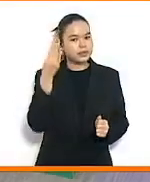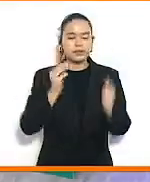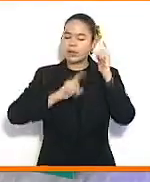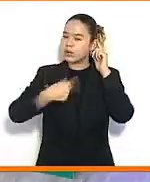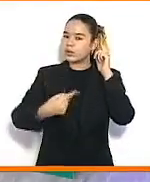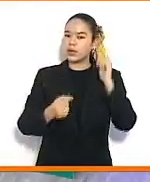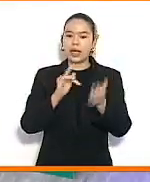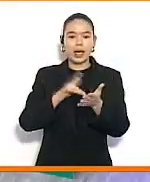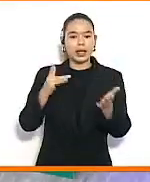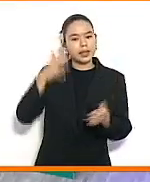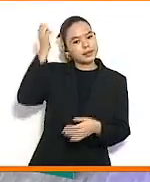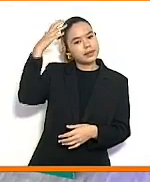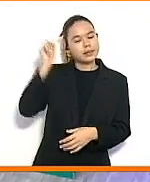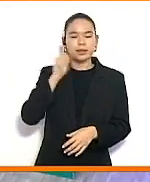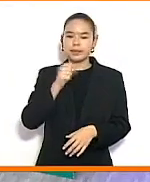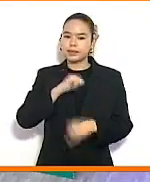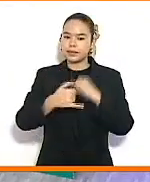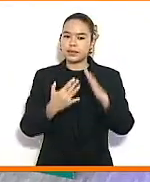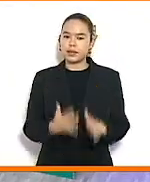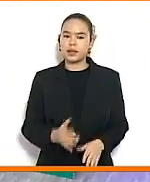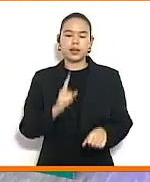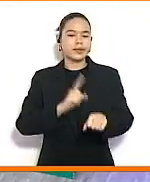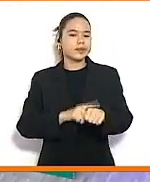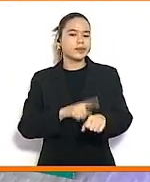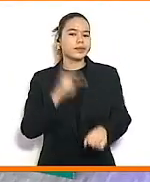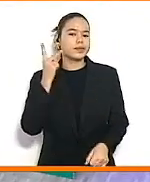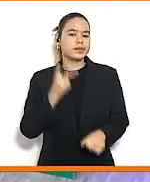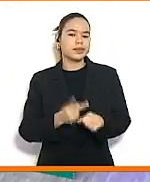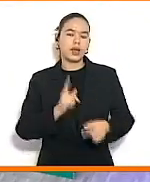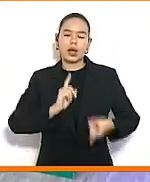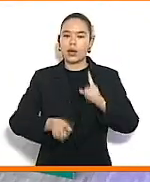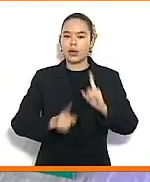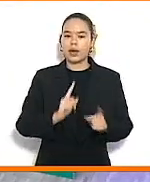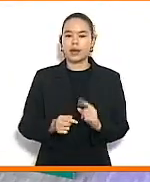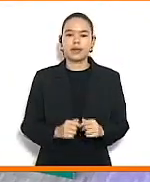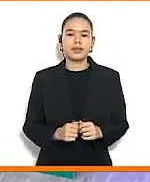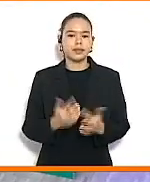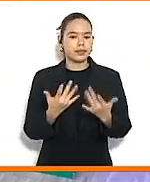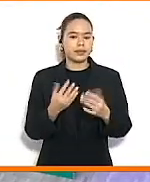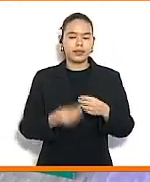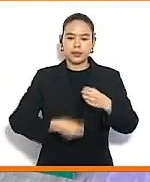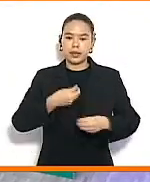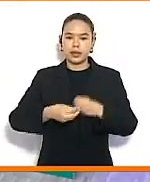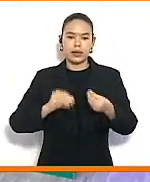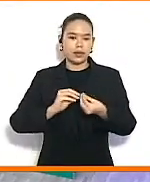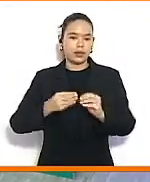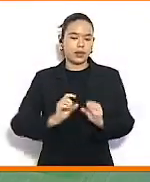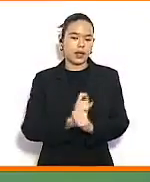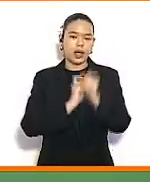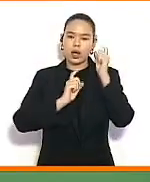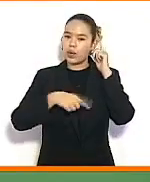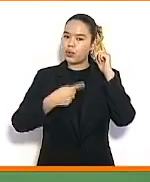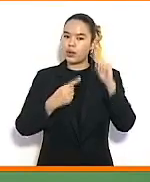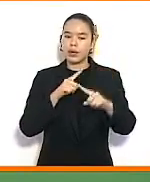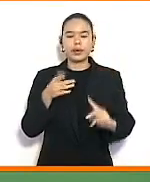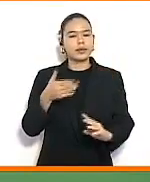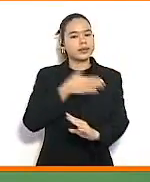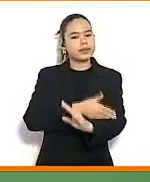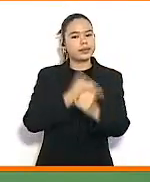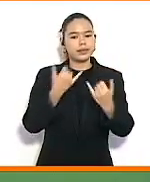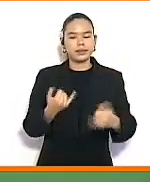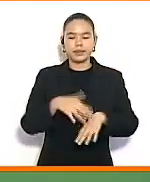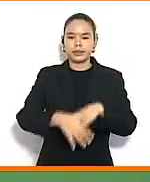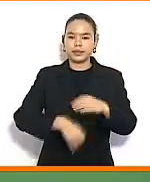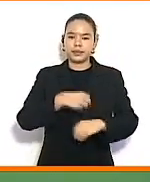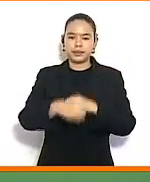Muchas gracias, Charlene. Así es, jugadores. Es momento de conocer cuál es ese esperado número ganador en diaria, pero antes debemos